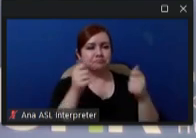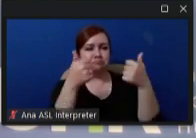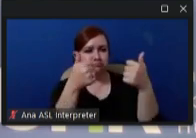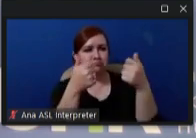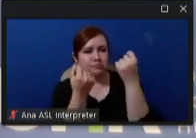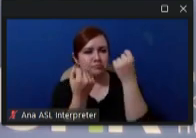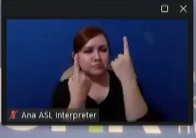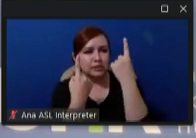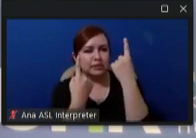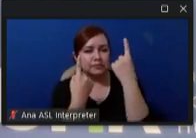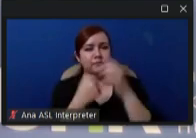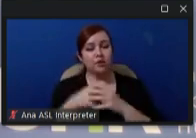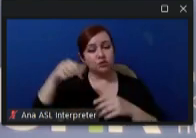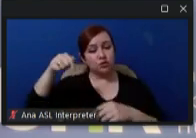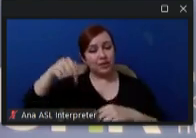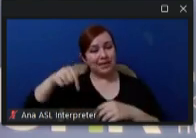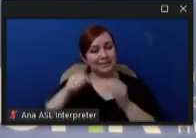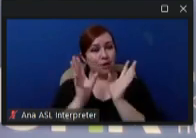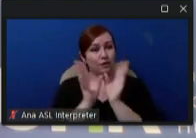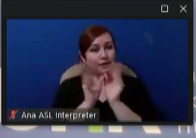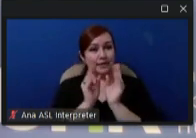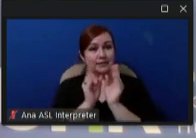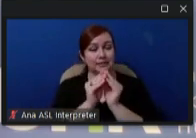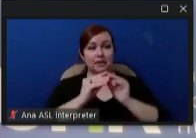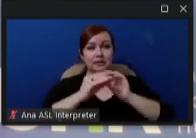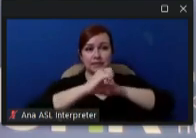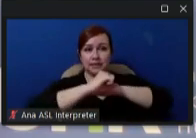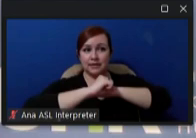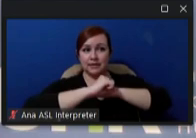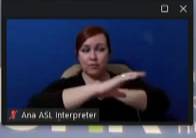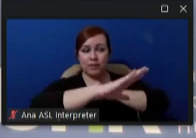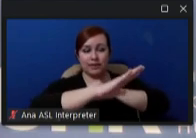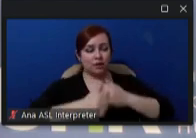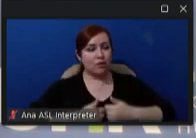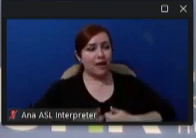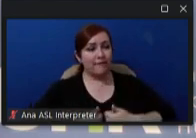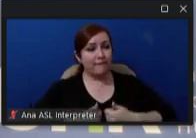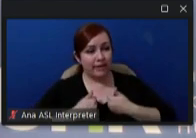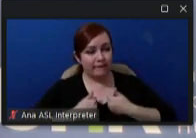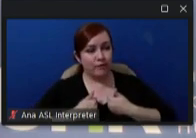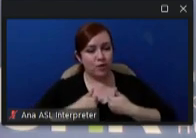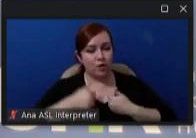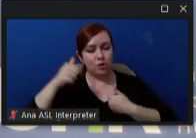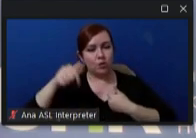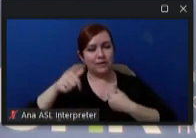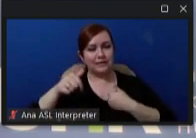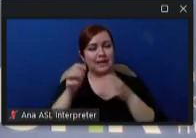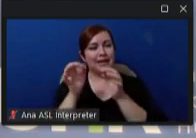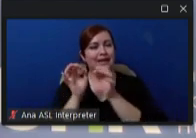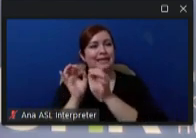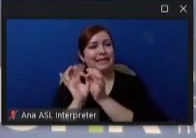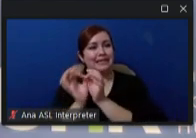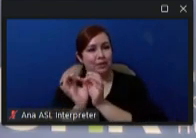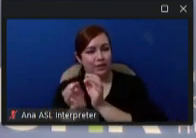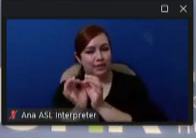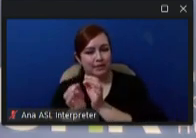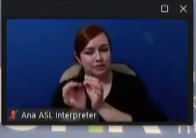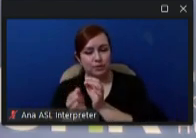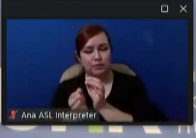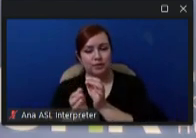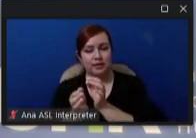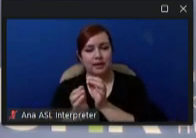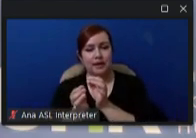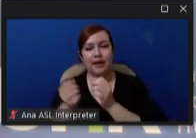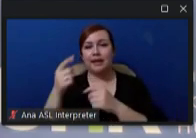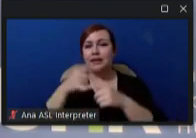audiencia está transmitiéndose en vivo con esta interpretación en el lenguaje